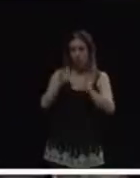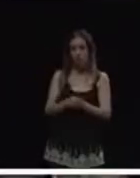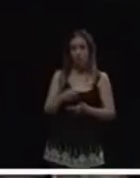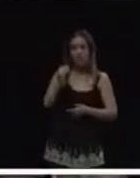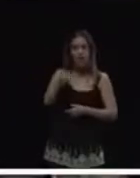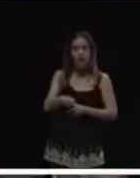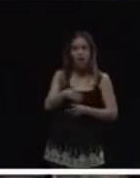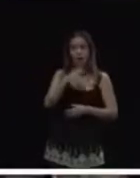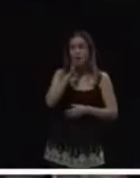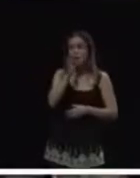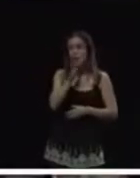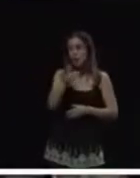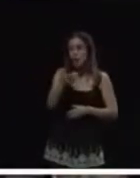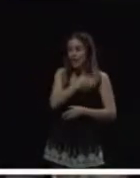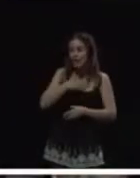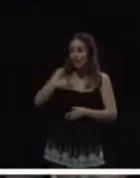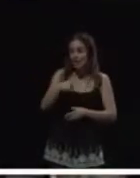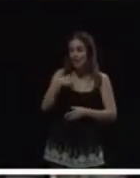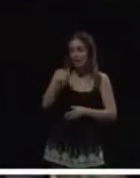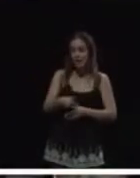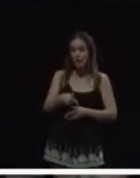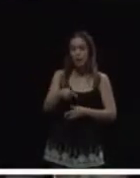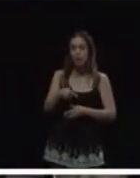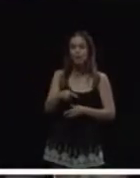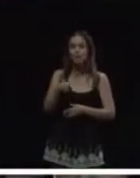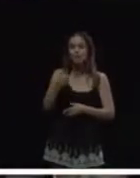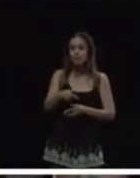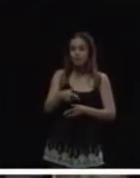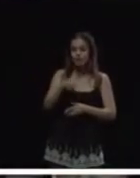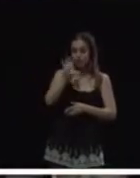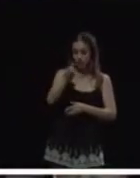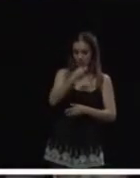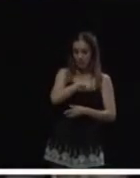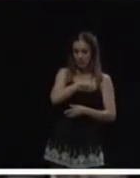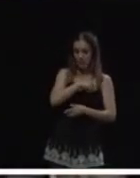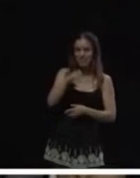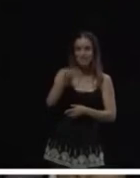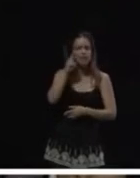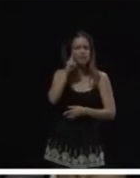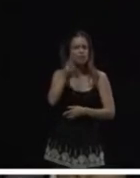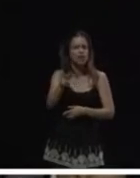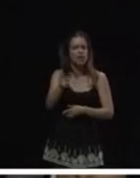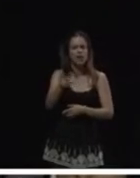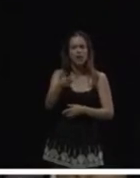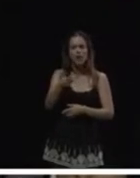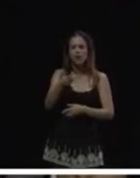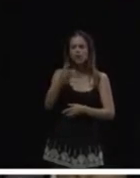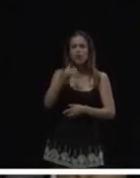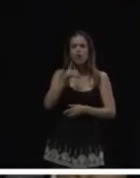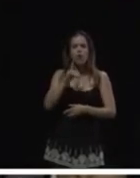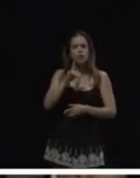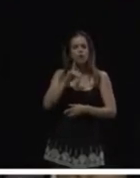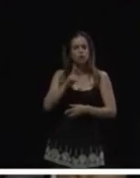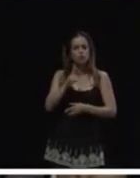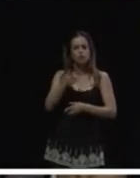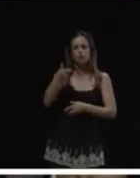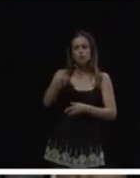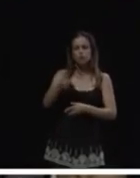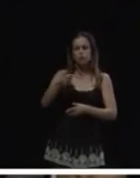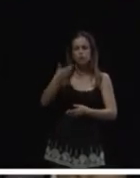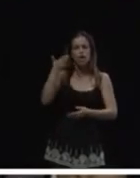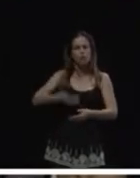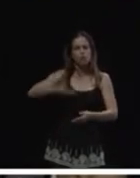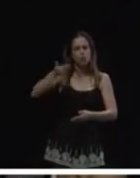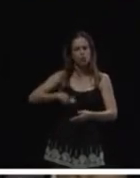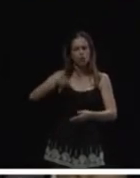Porque queremos que a este país se le siga mirando con enorme admiración desde el ámbito internacional,